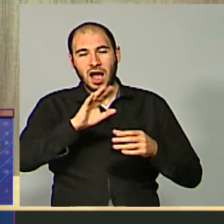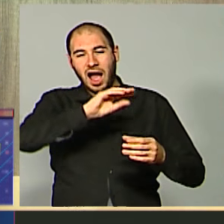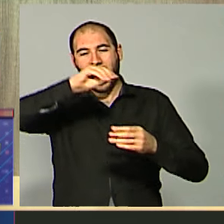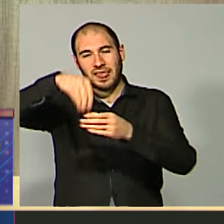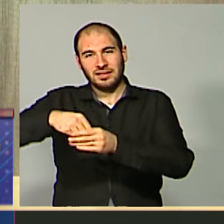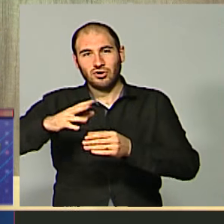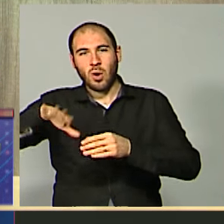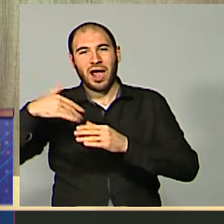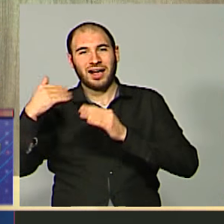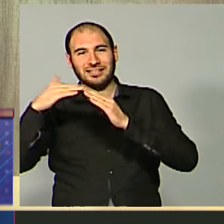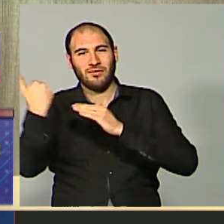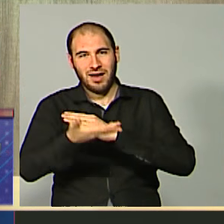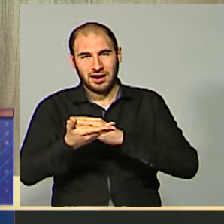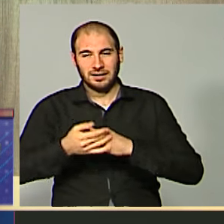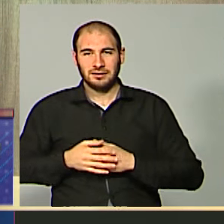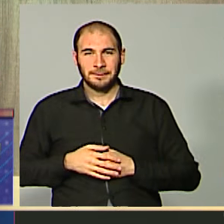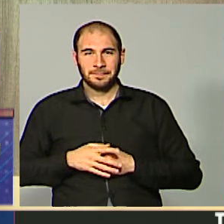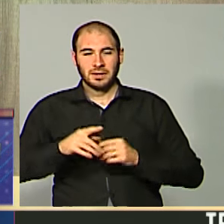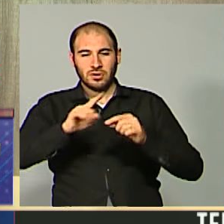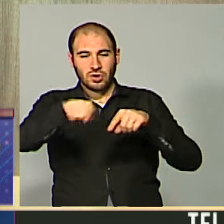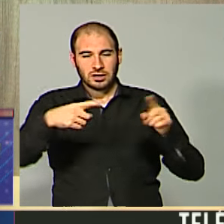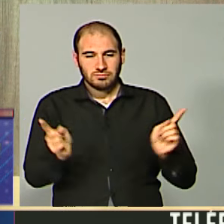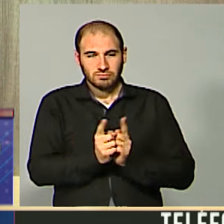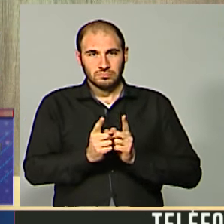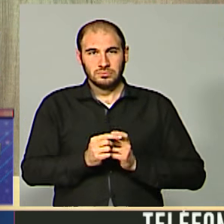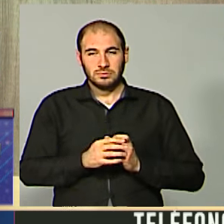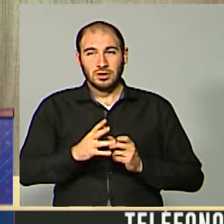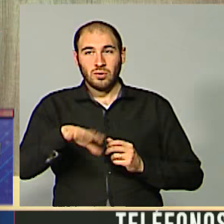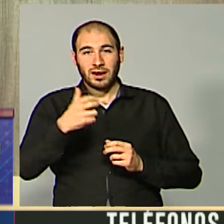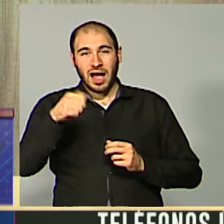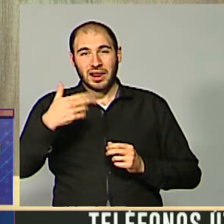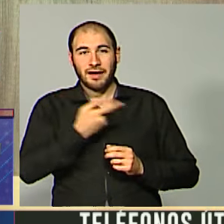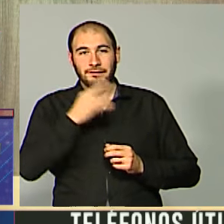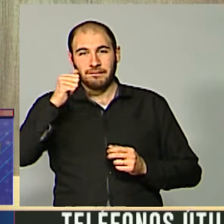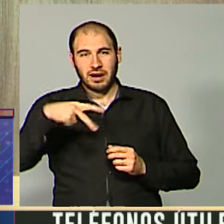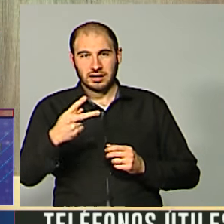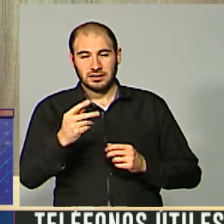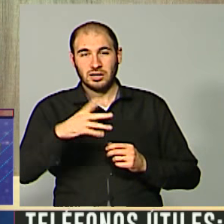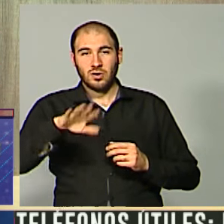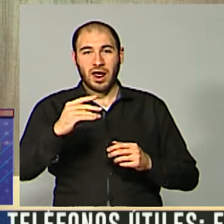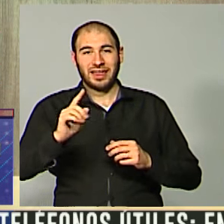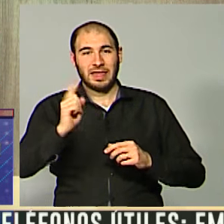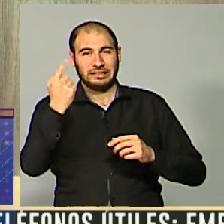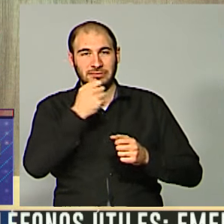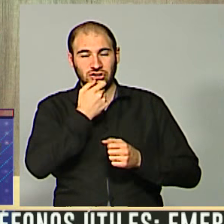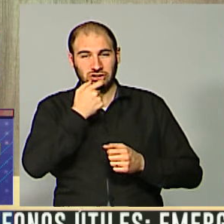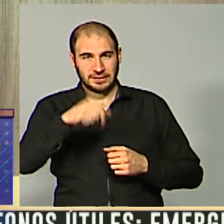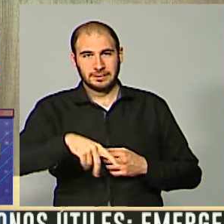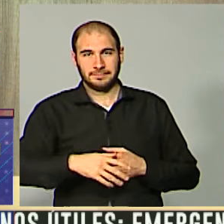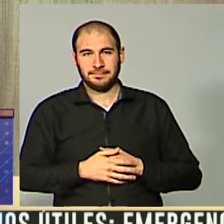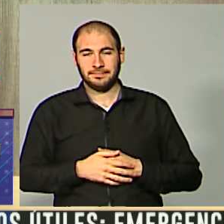del patio, digamos. Es un espacio acotado, es la sala Ana Frank, que es una sala independiente de Mendoza,